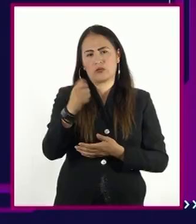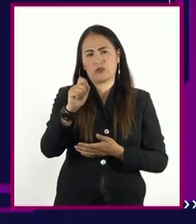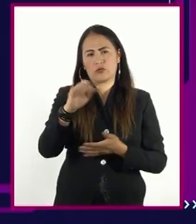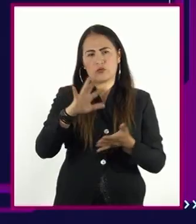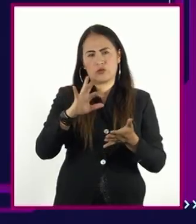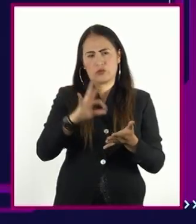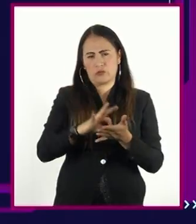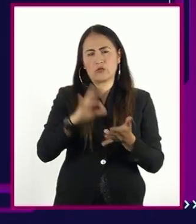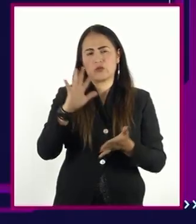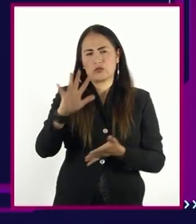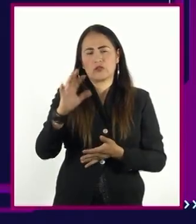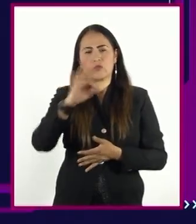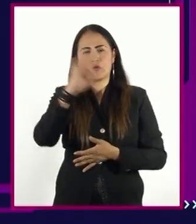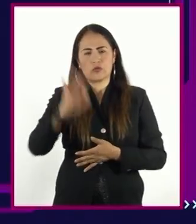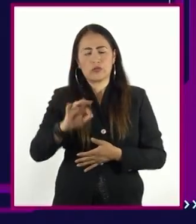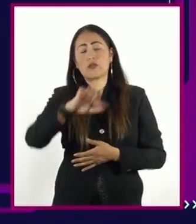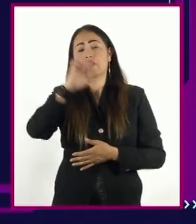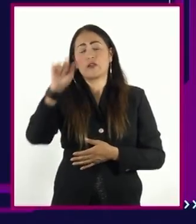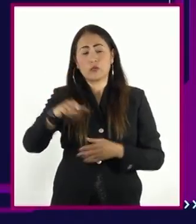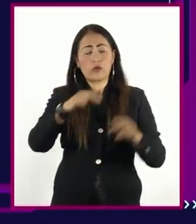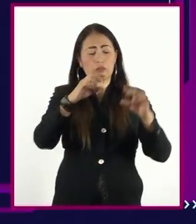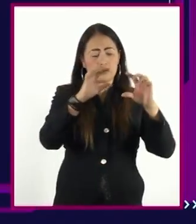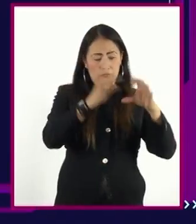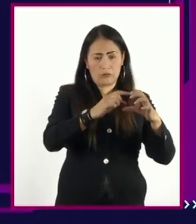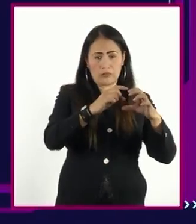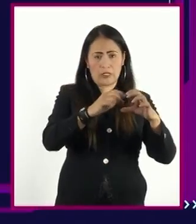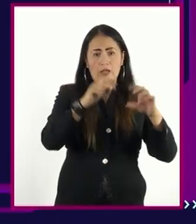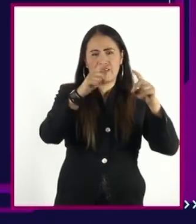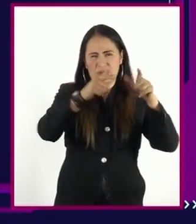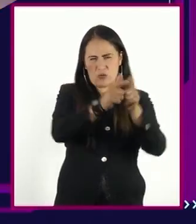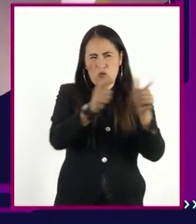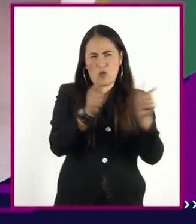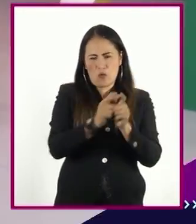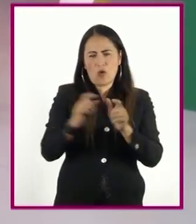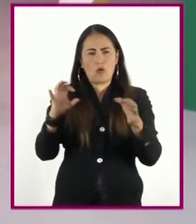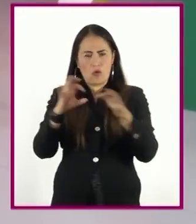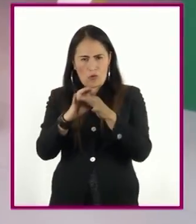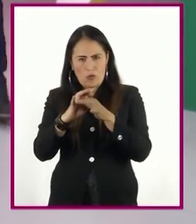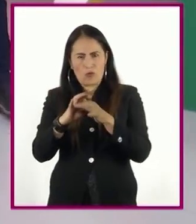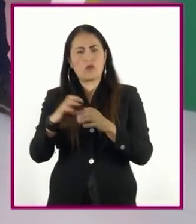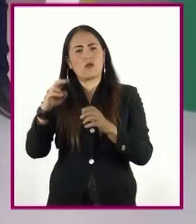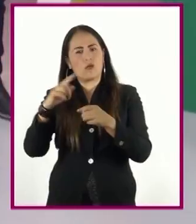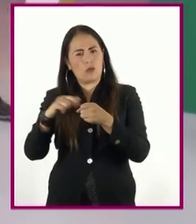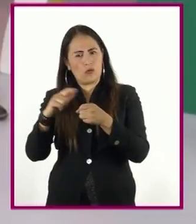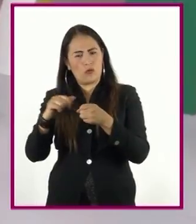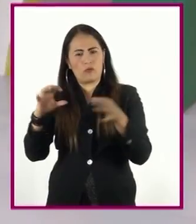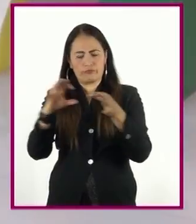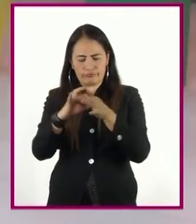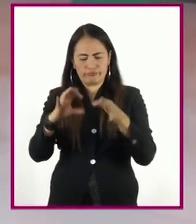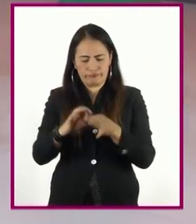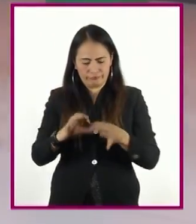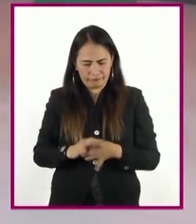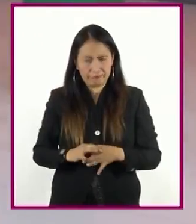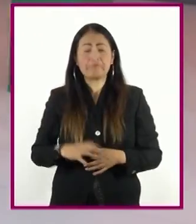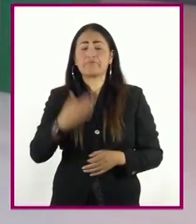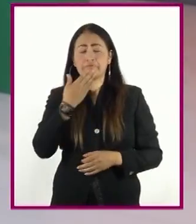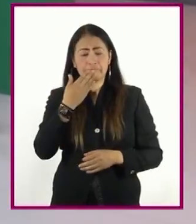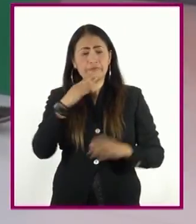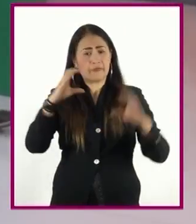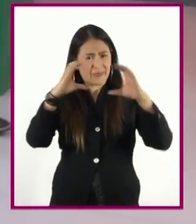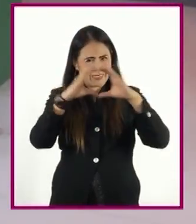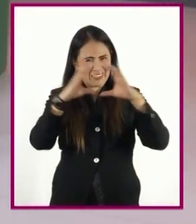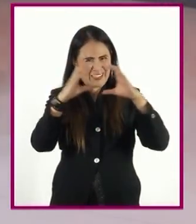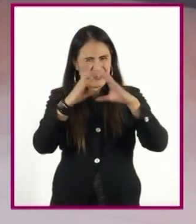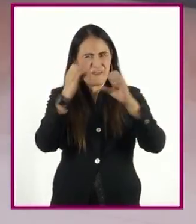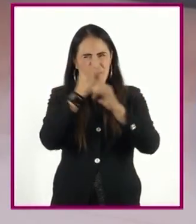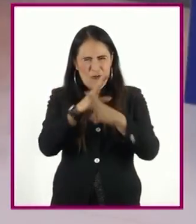categorías asociadas al color que las representa. En efecto, maestra, la información luce mucho mejor en una gráfica que